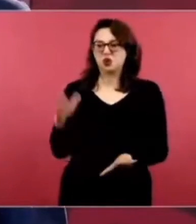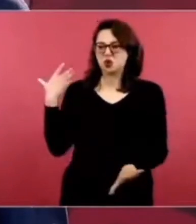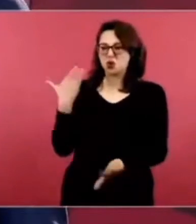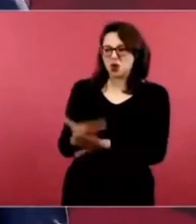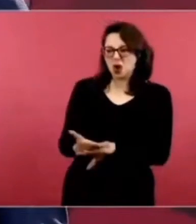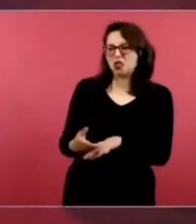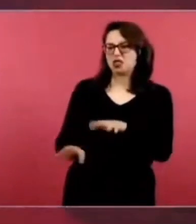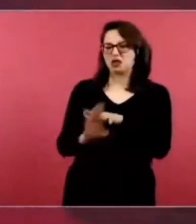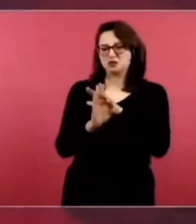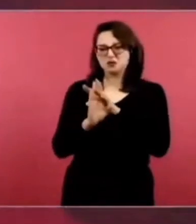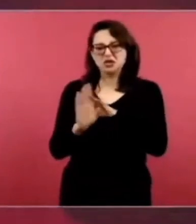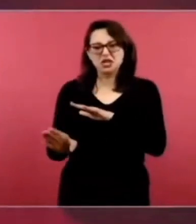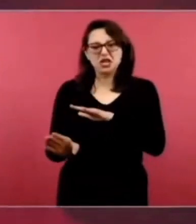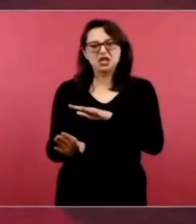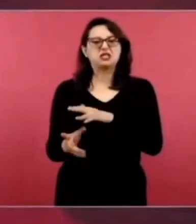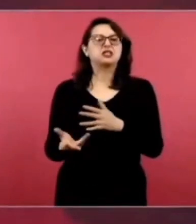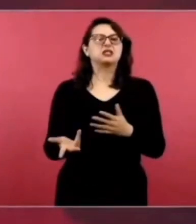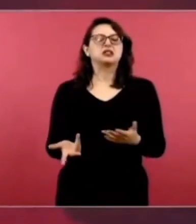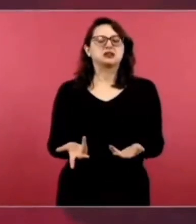antimigrante,